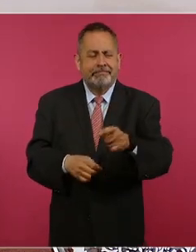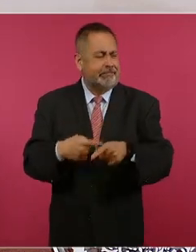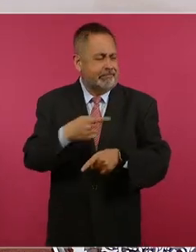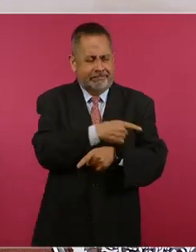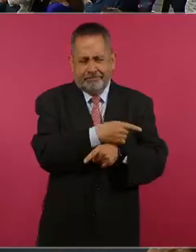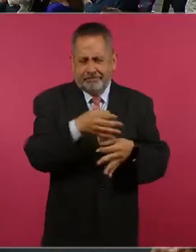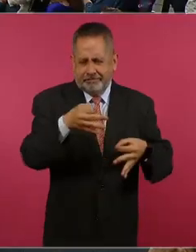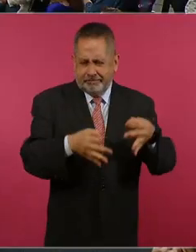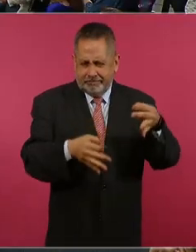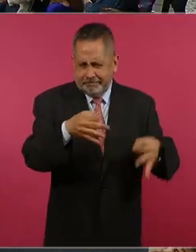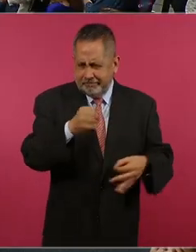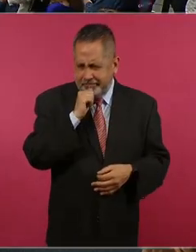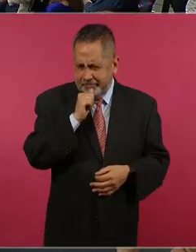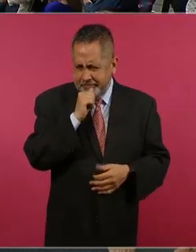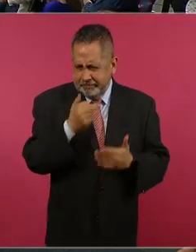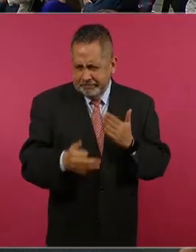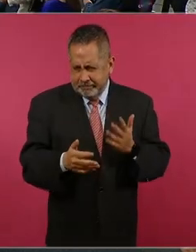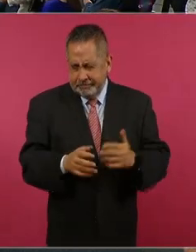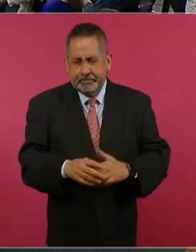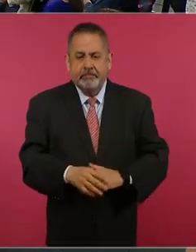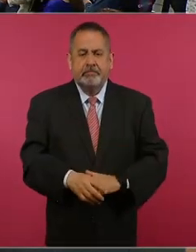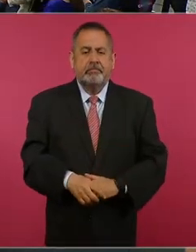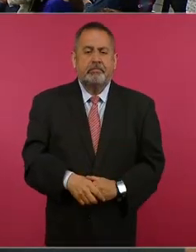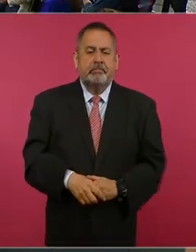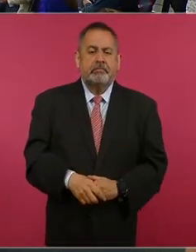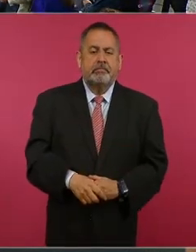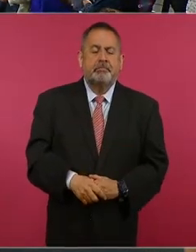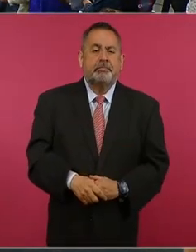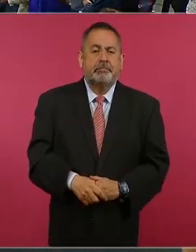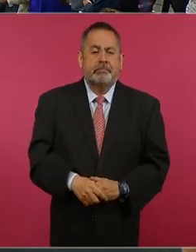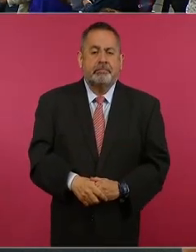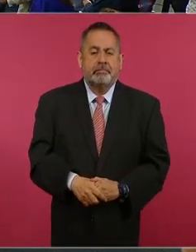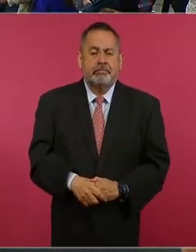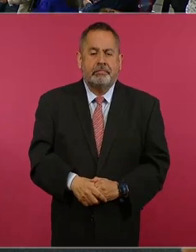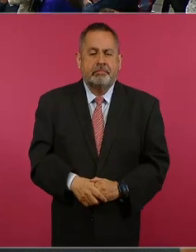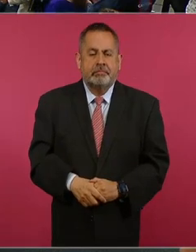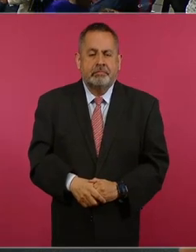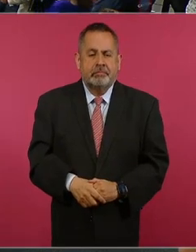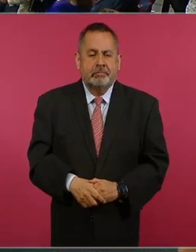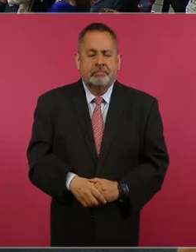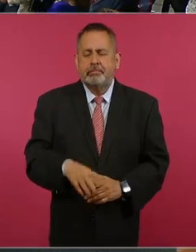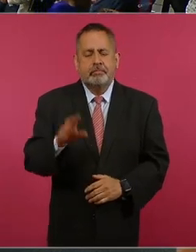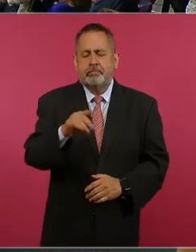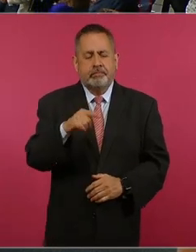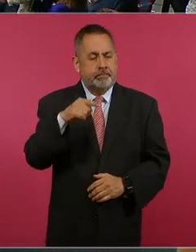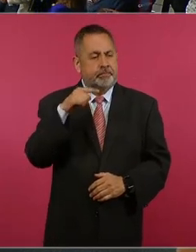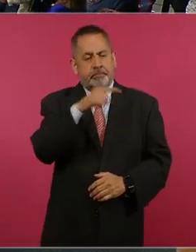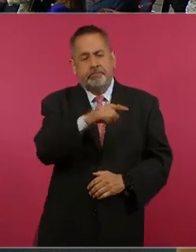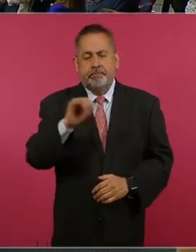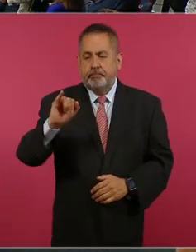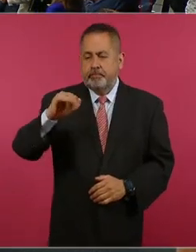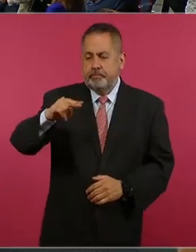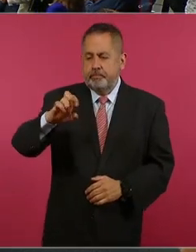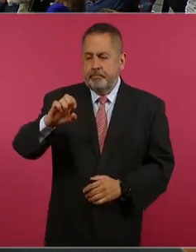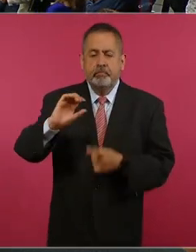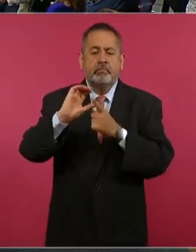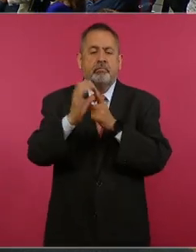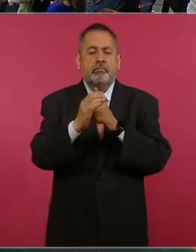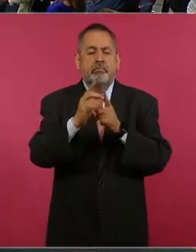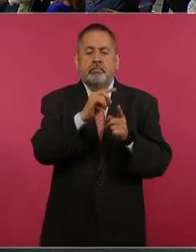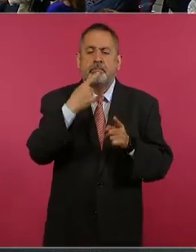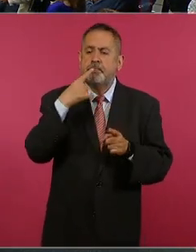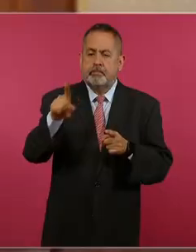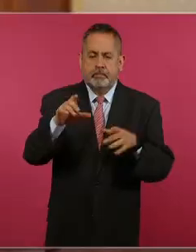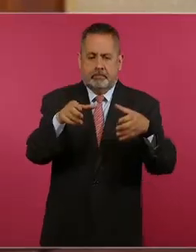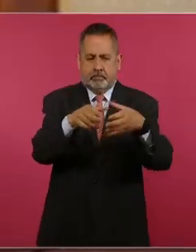tribunal, ¿no? Sí, porque es la comisión de quejas que se tiene que sí, editar. La comisión de quejas. Pero no se pueden editar, se editan cuando